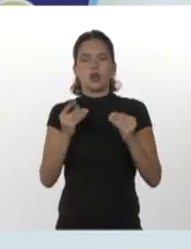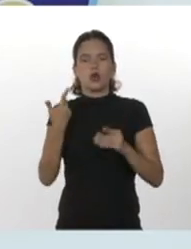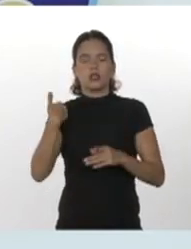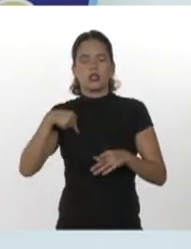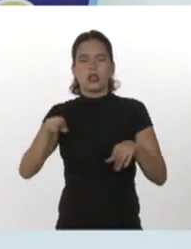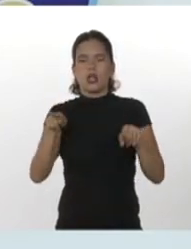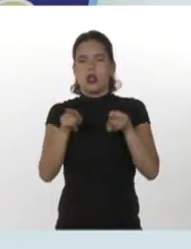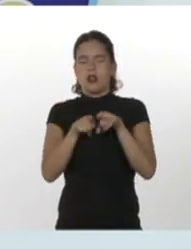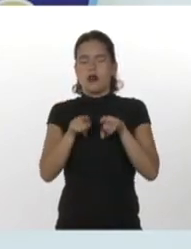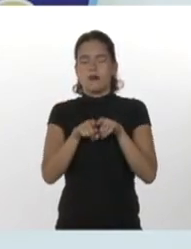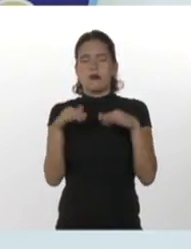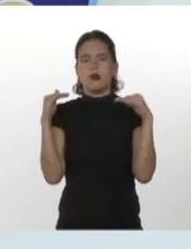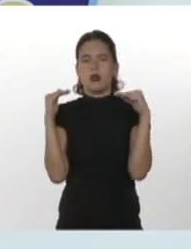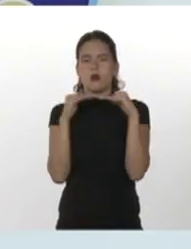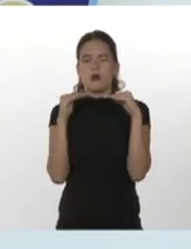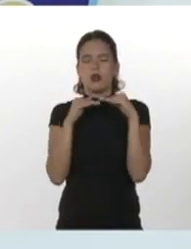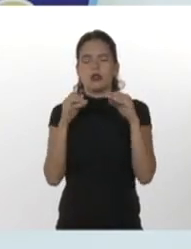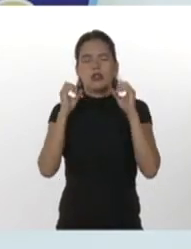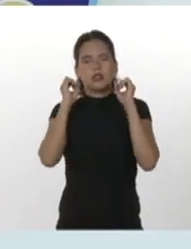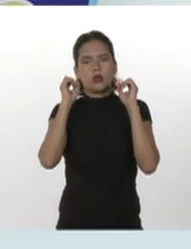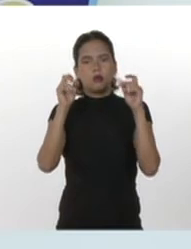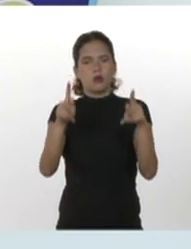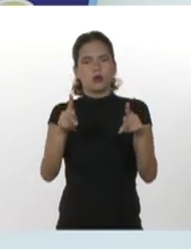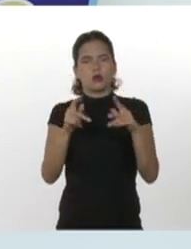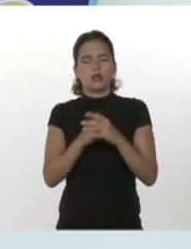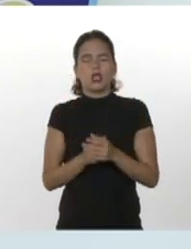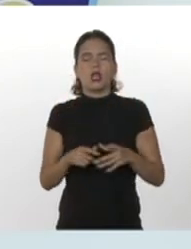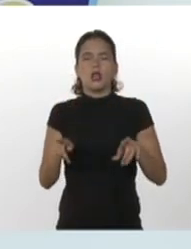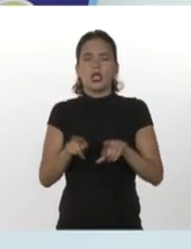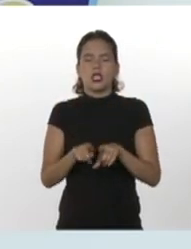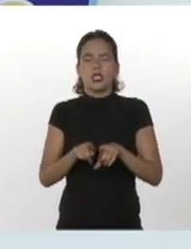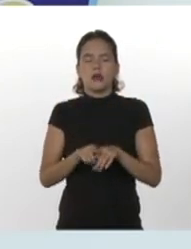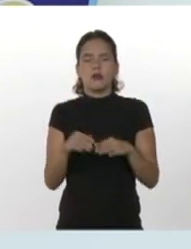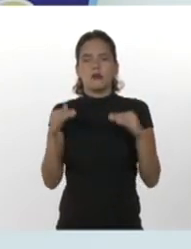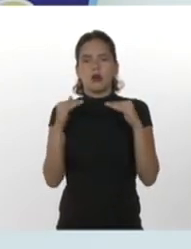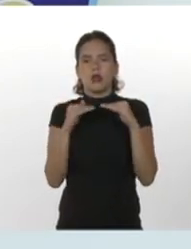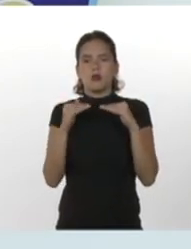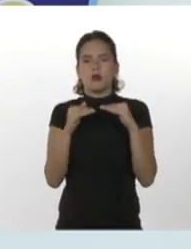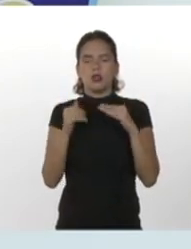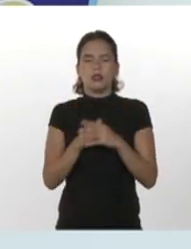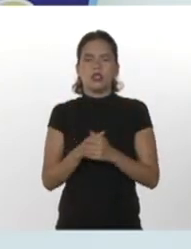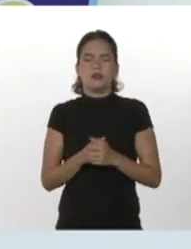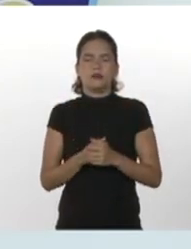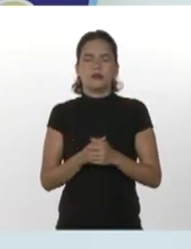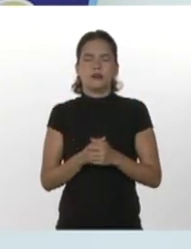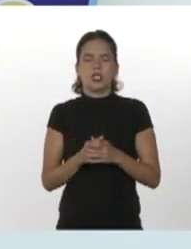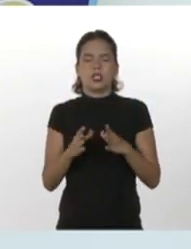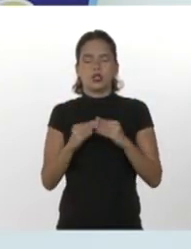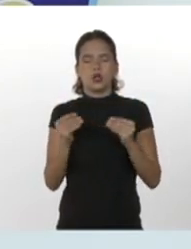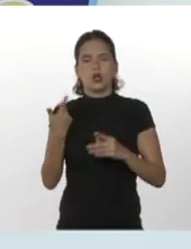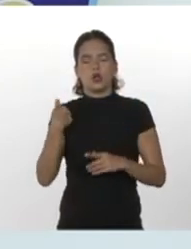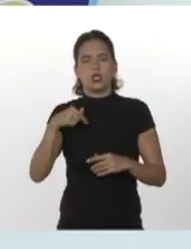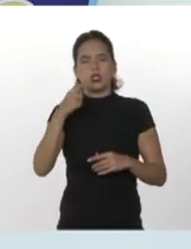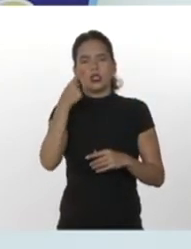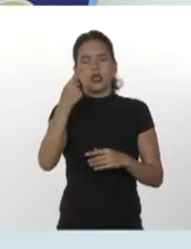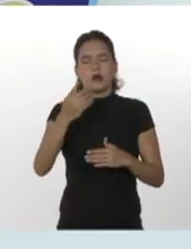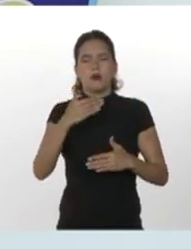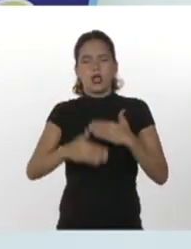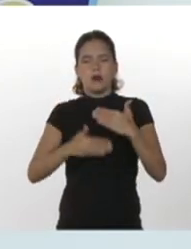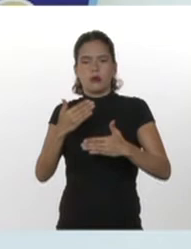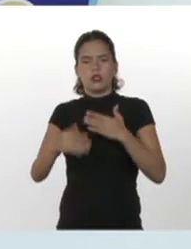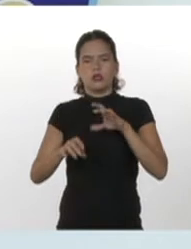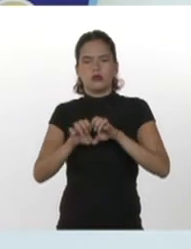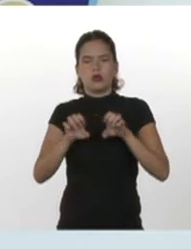la misma igualdad de oportunidades y la misma igualdad en condiciones en todo lo que se refiere al